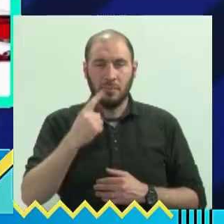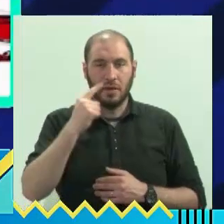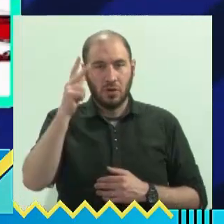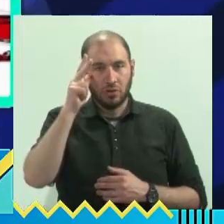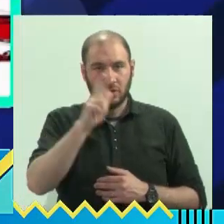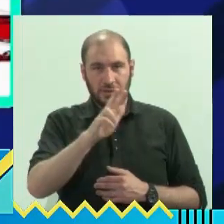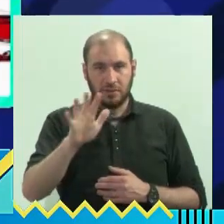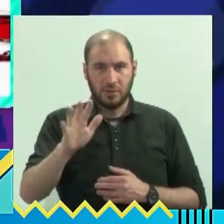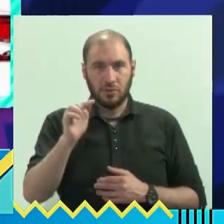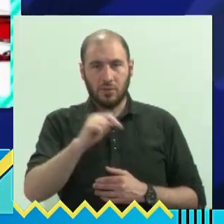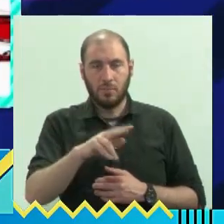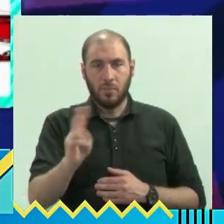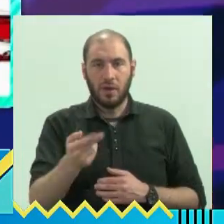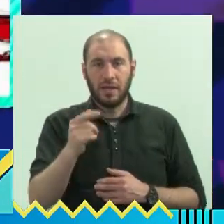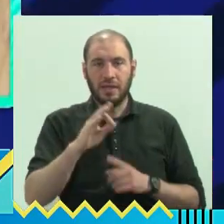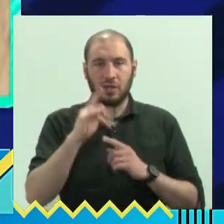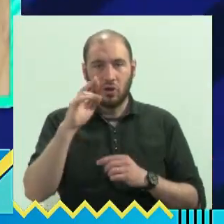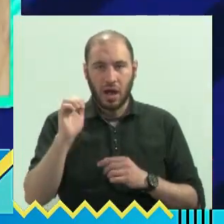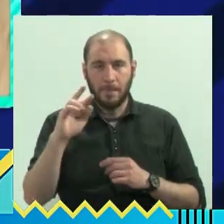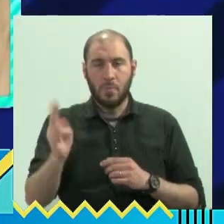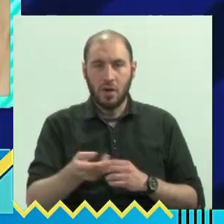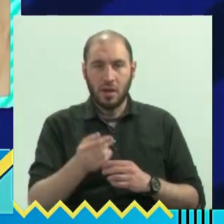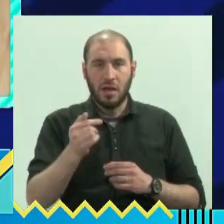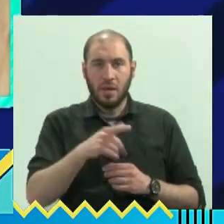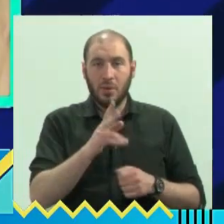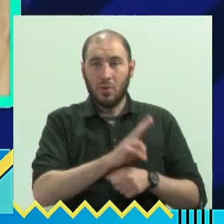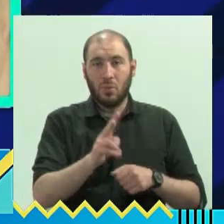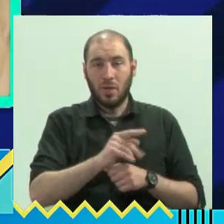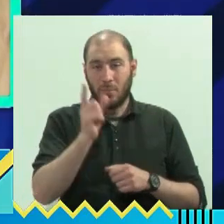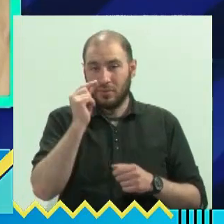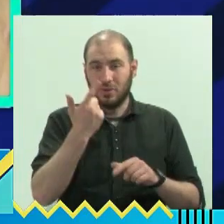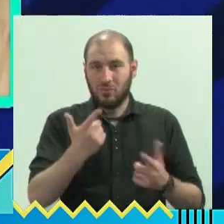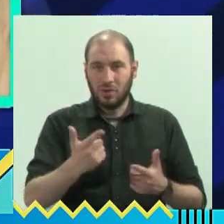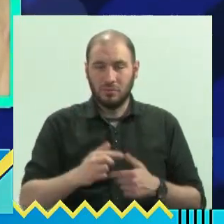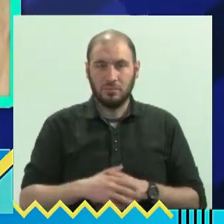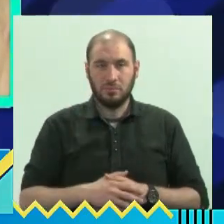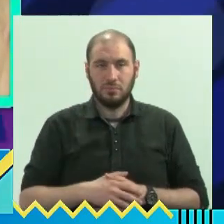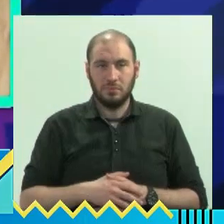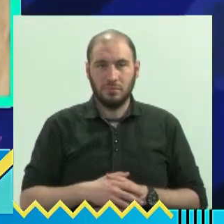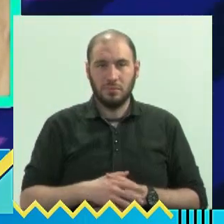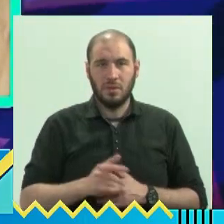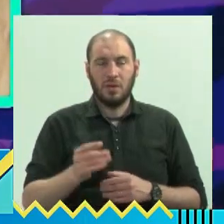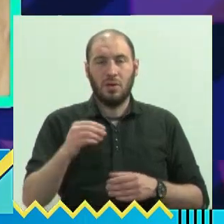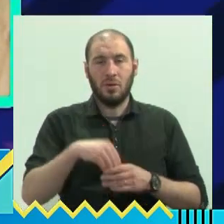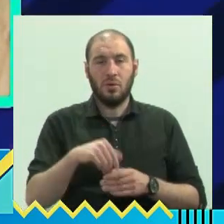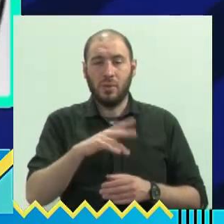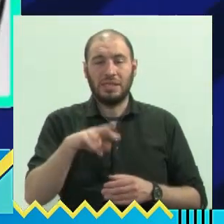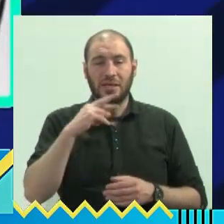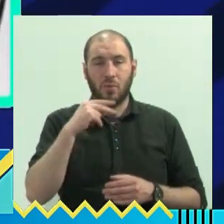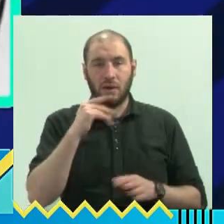1835, cuando muere Facundo Quiroga, queda en una situación de desprotección política, digamos. Se resguarda en San